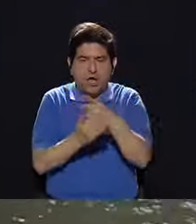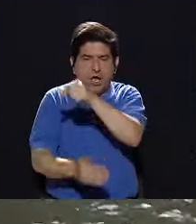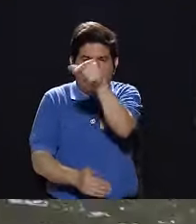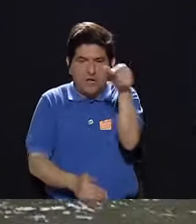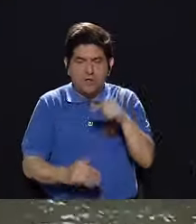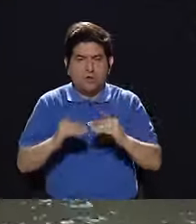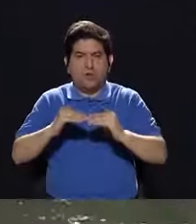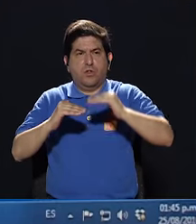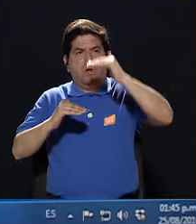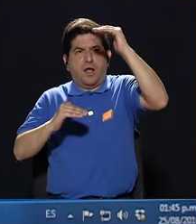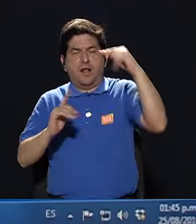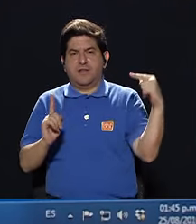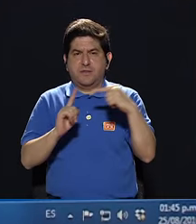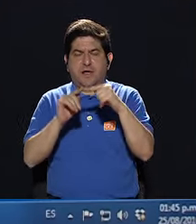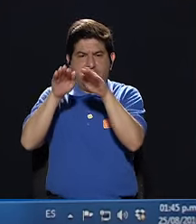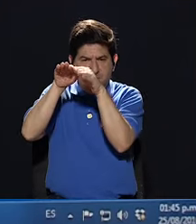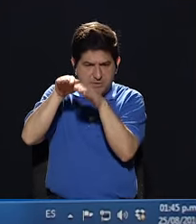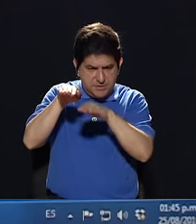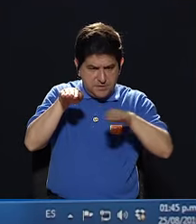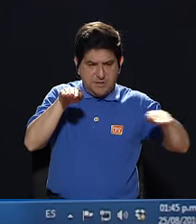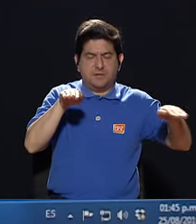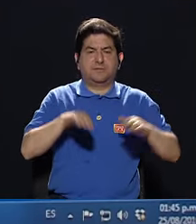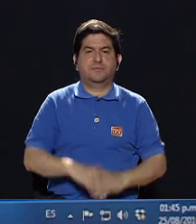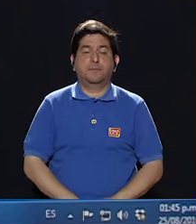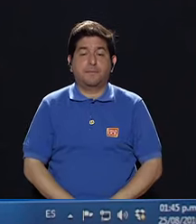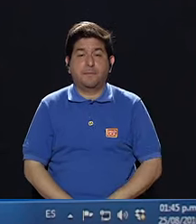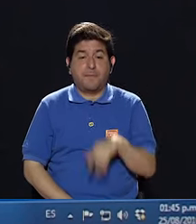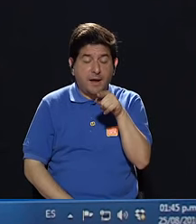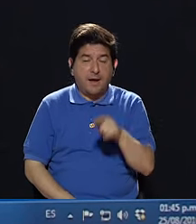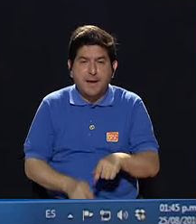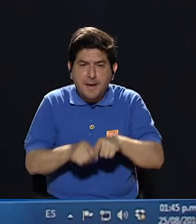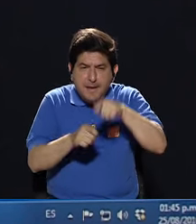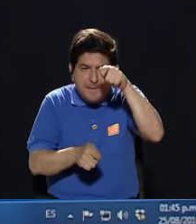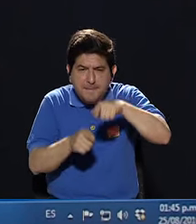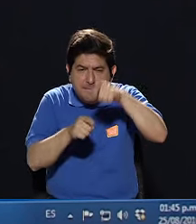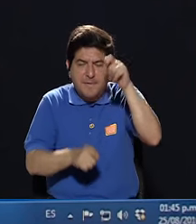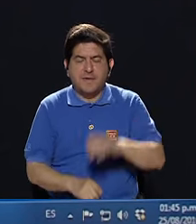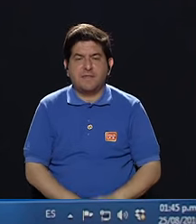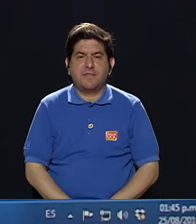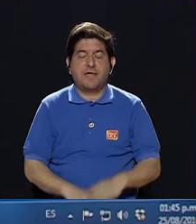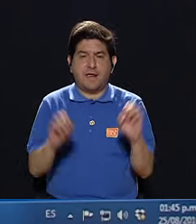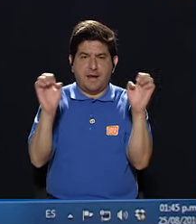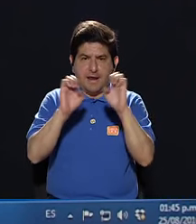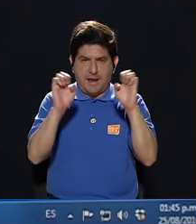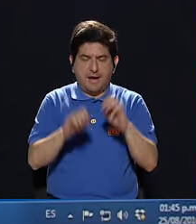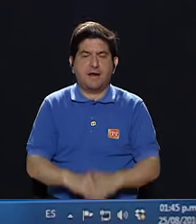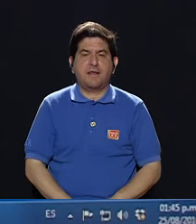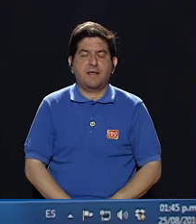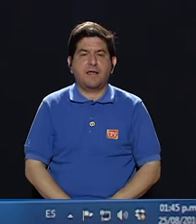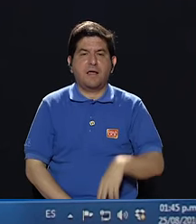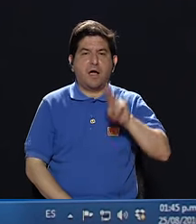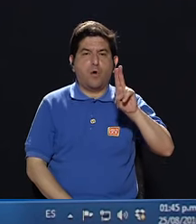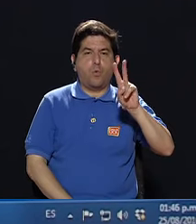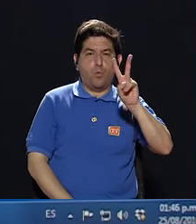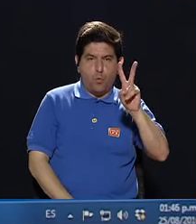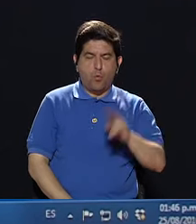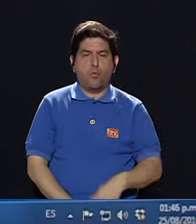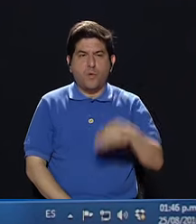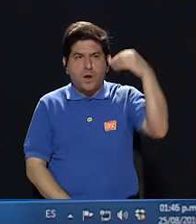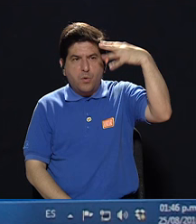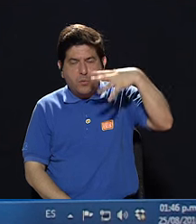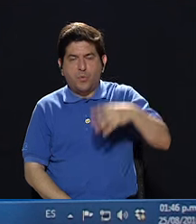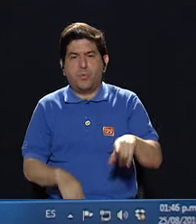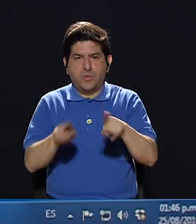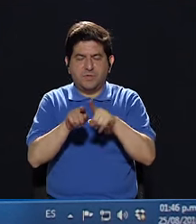distribuido por toda la cuenca, desde la parte más alta hasta la parte más baja, y medimos parámetros como energía y radiación